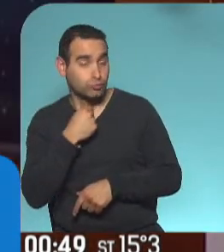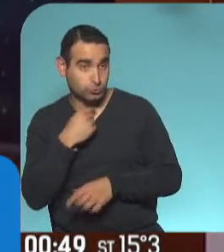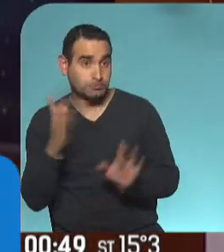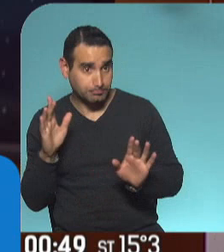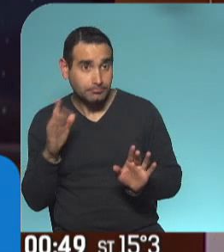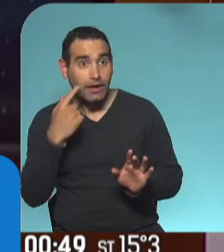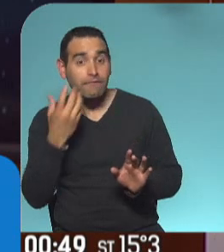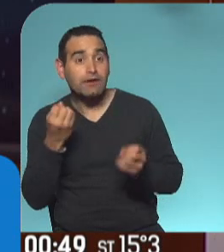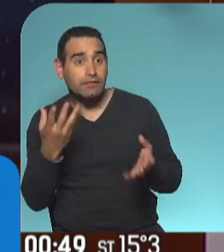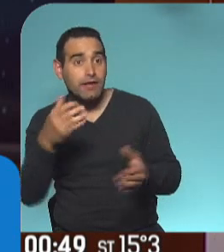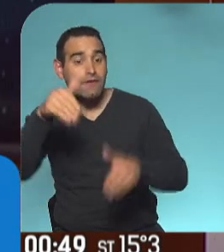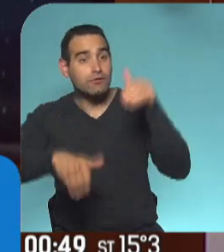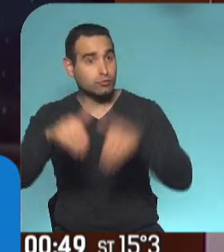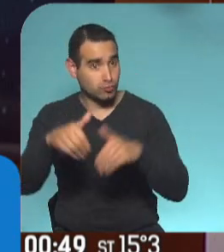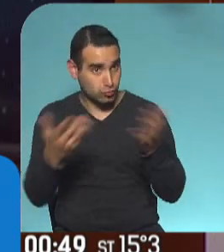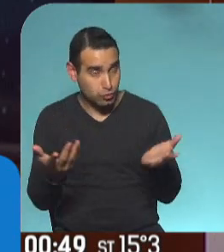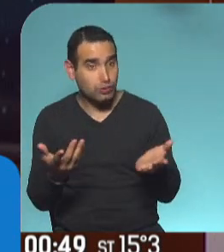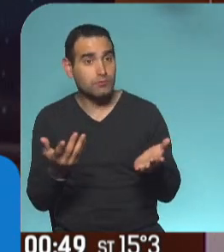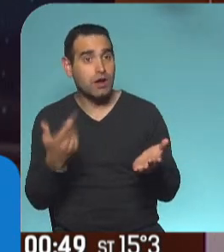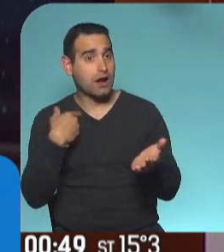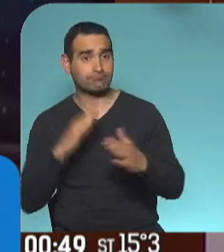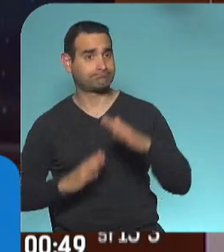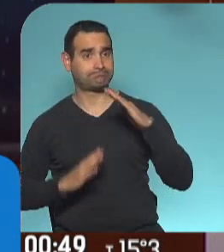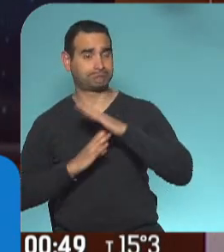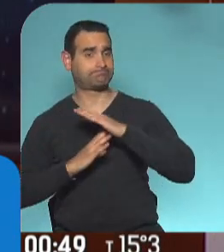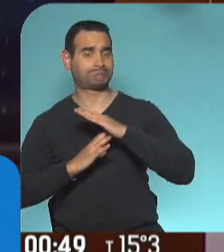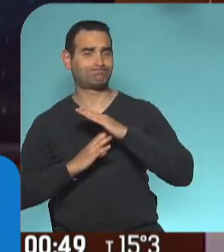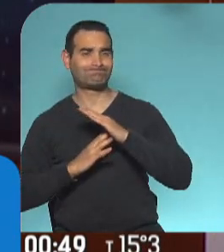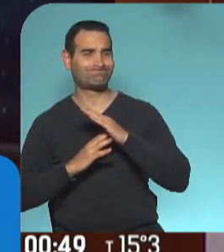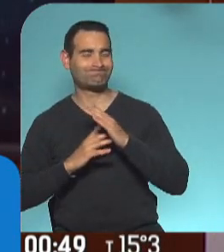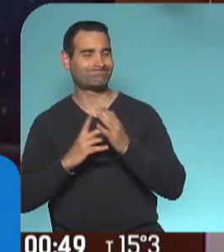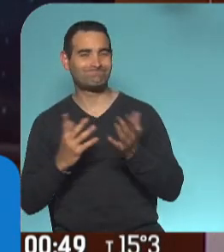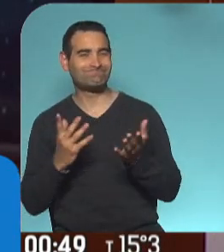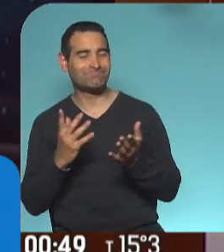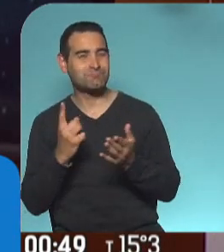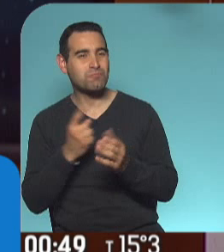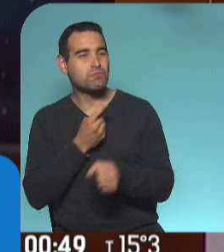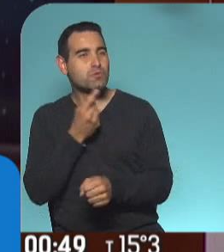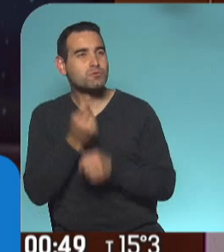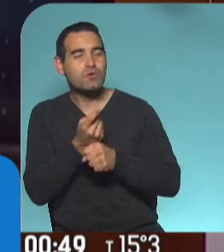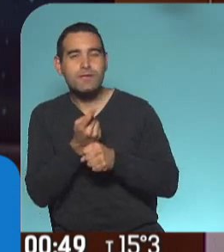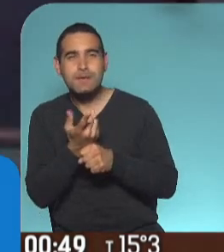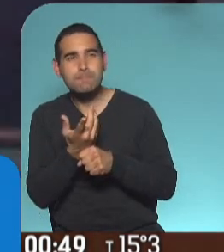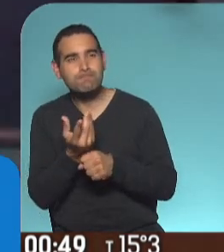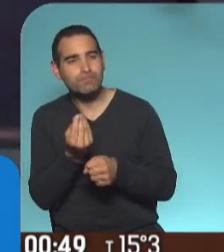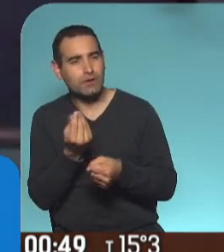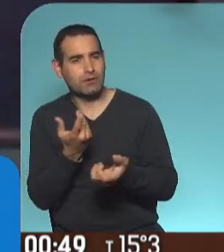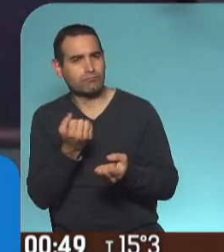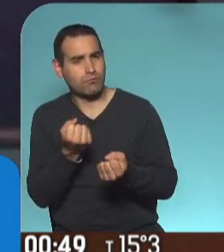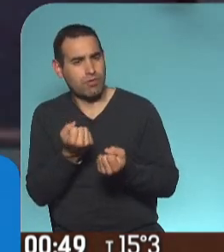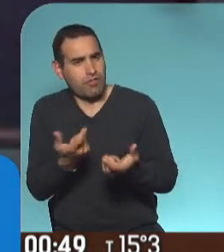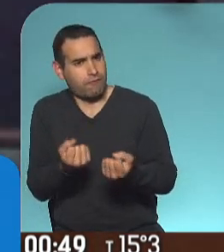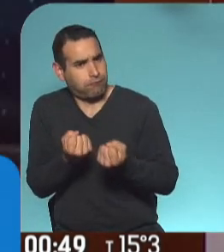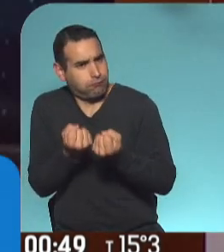y que la dirigencia no ha tenido la capacidad de ponerle más musculatura